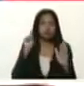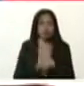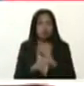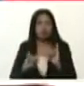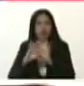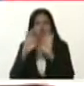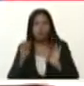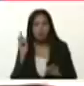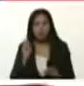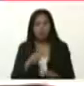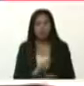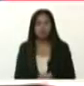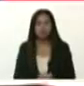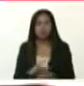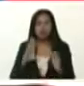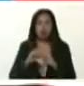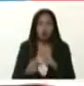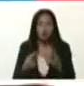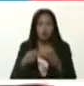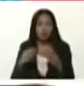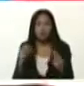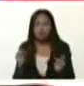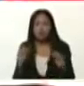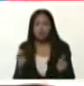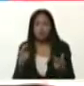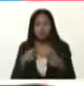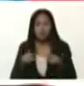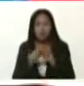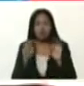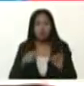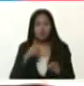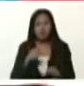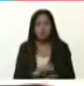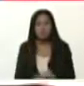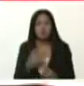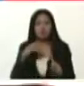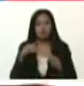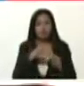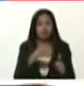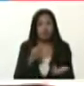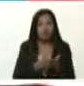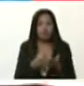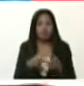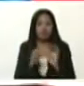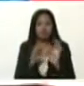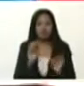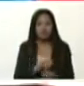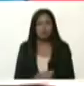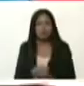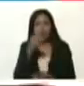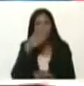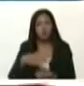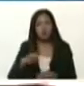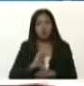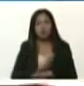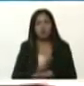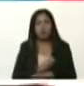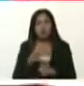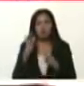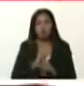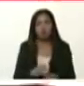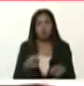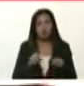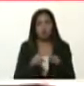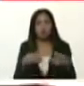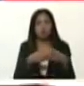bloqueo, con el robo de activos, con el robo de cuentas, con la persecución financiera. Y el pueblo de Ecuador derrotó el